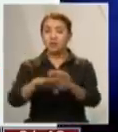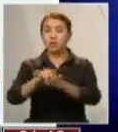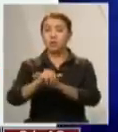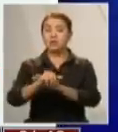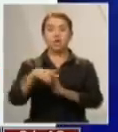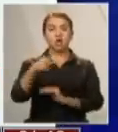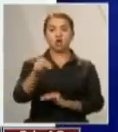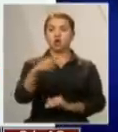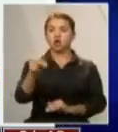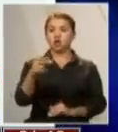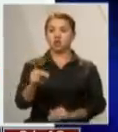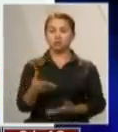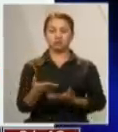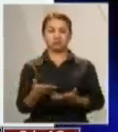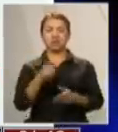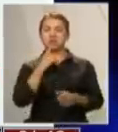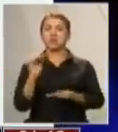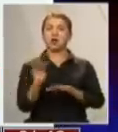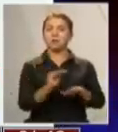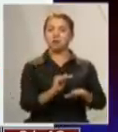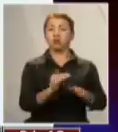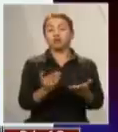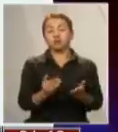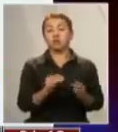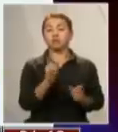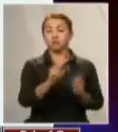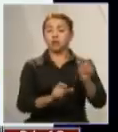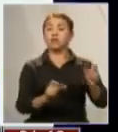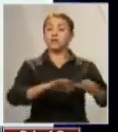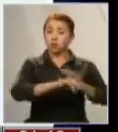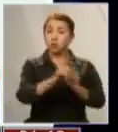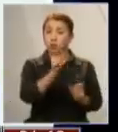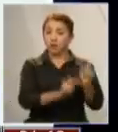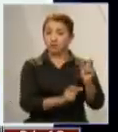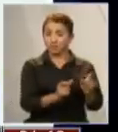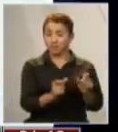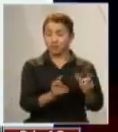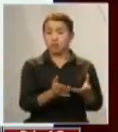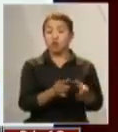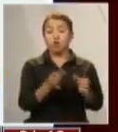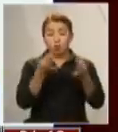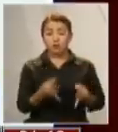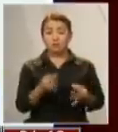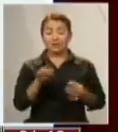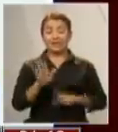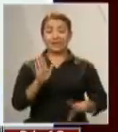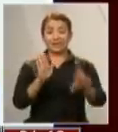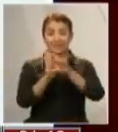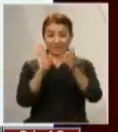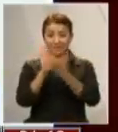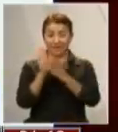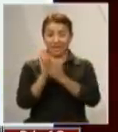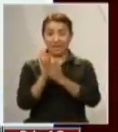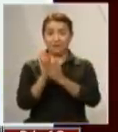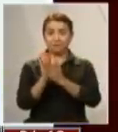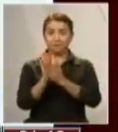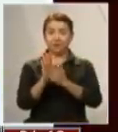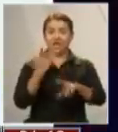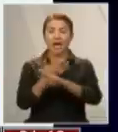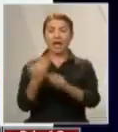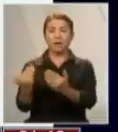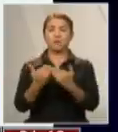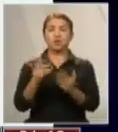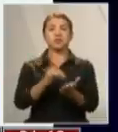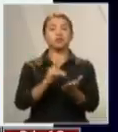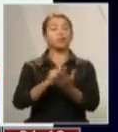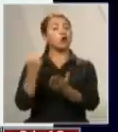delincuencia. Y eso obviamente a quién beneficia, a los delincuentes. Entonces cuando yo digo que obviamente represento a los delincuentes, porque justamente esta ley tuvo el apoyo no solamente de